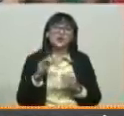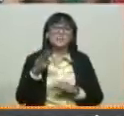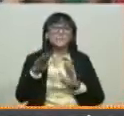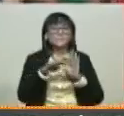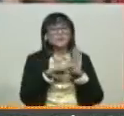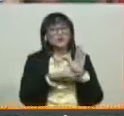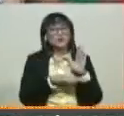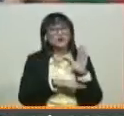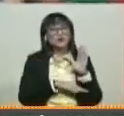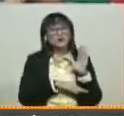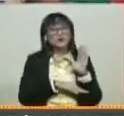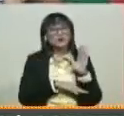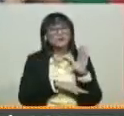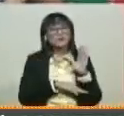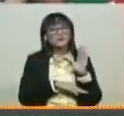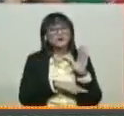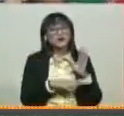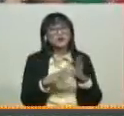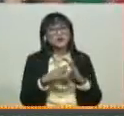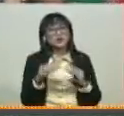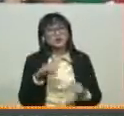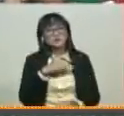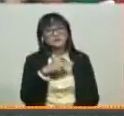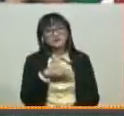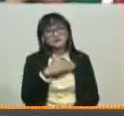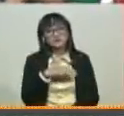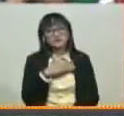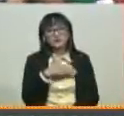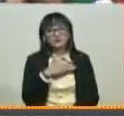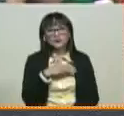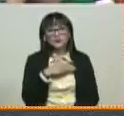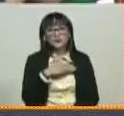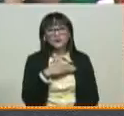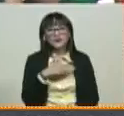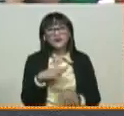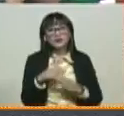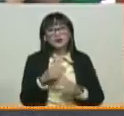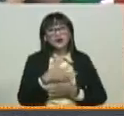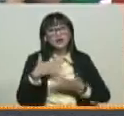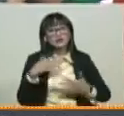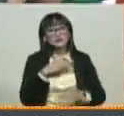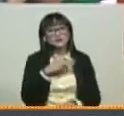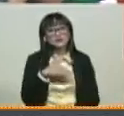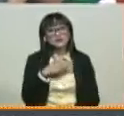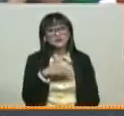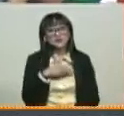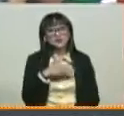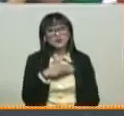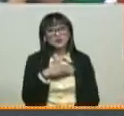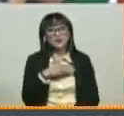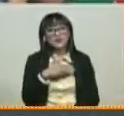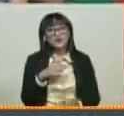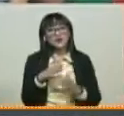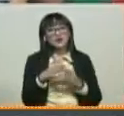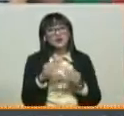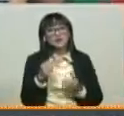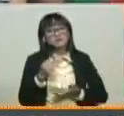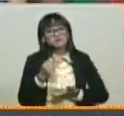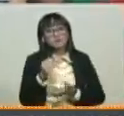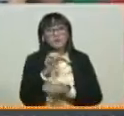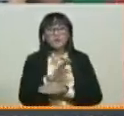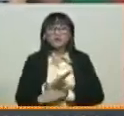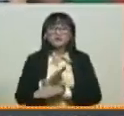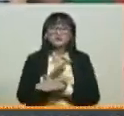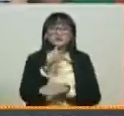programas, todas las misiones, todas las grandes misiones, todos los bonos de protección